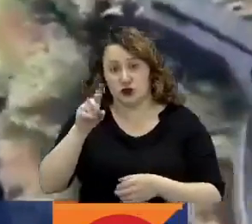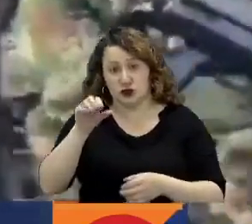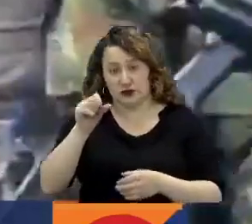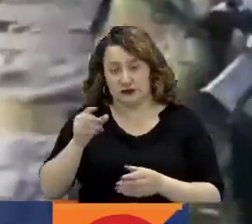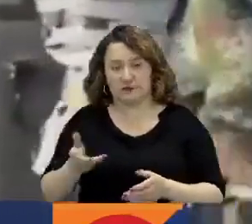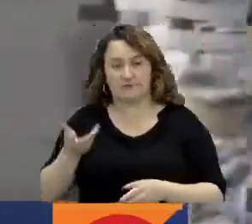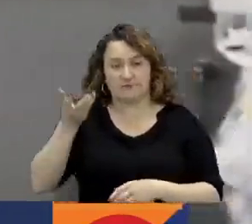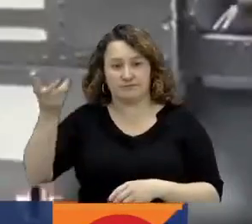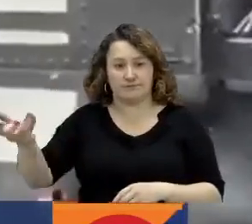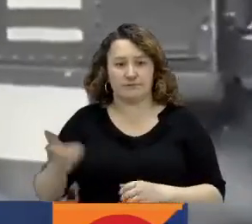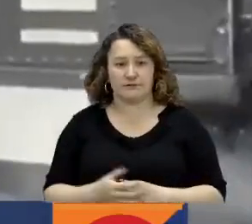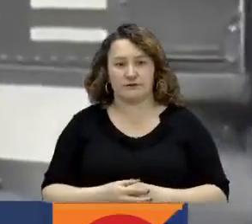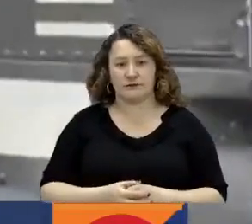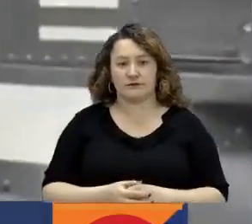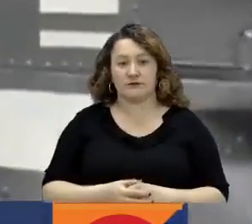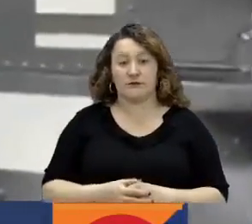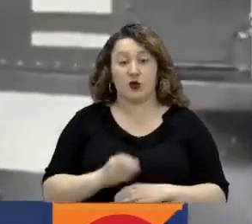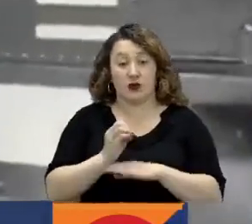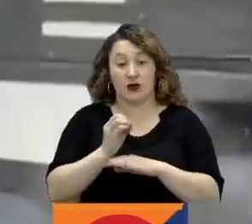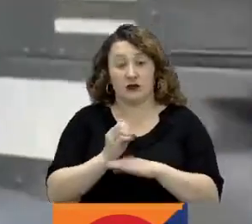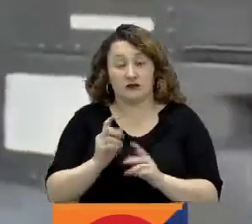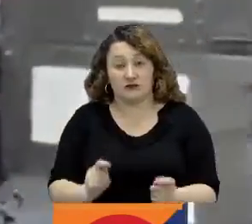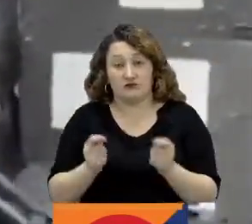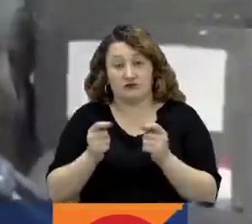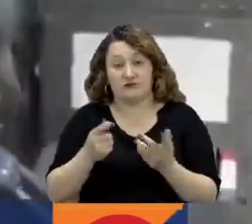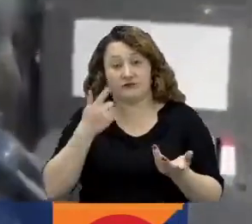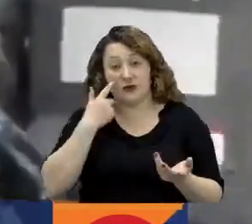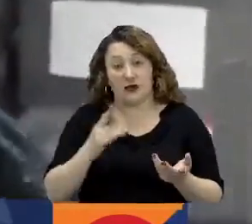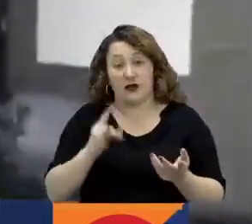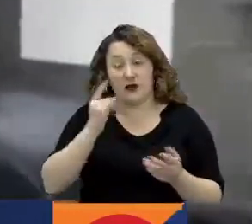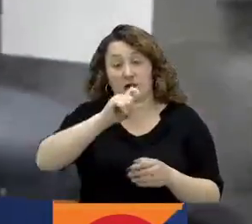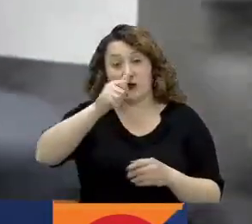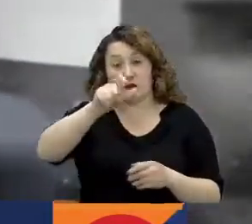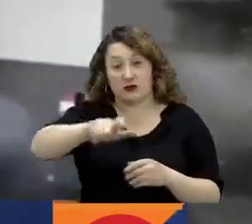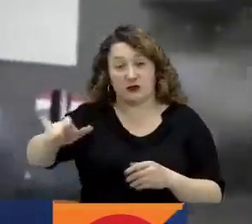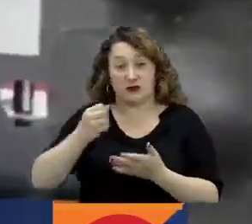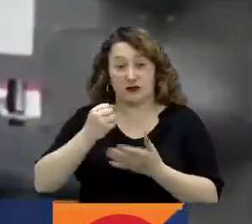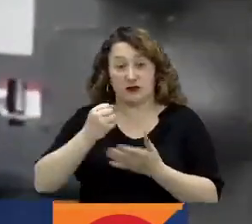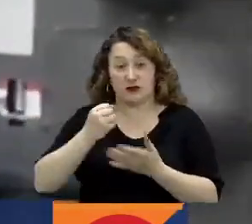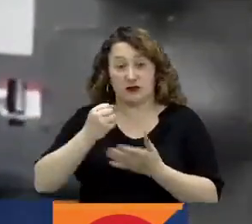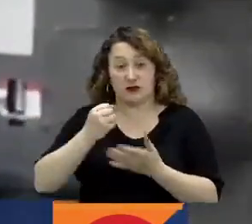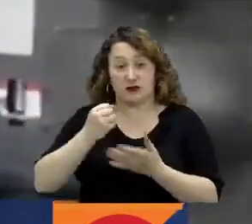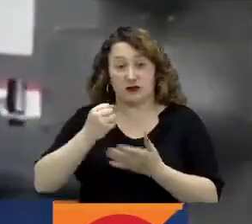organismos de socorro se mantienen en la zona pendientes de si alguna otra persona necesita ayuda.